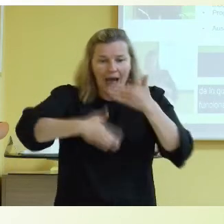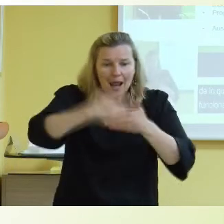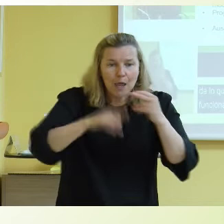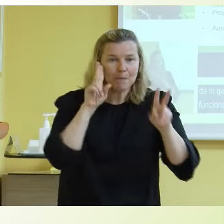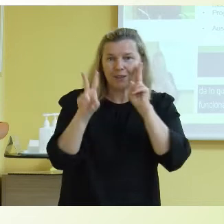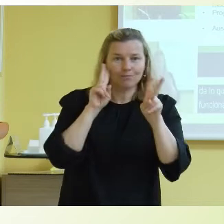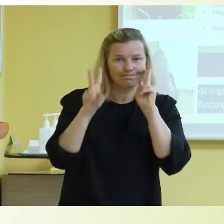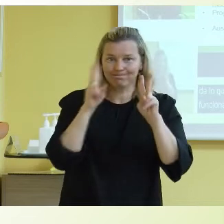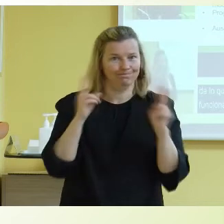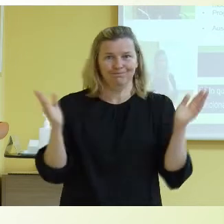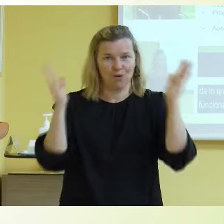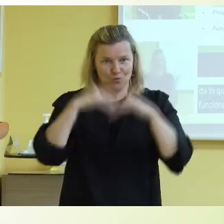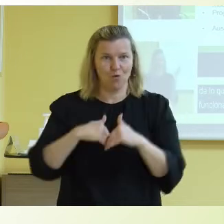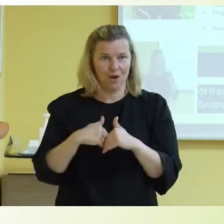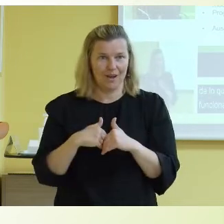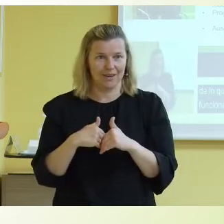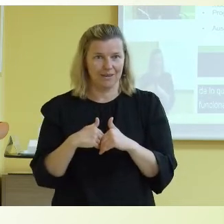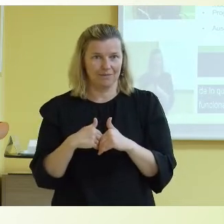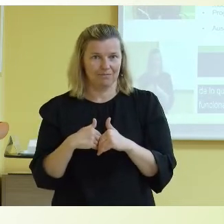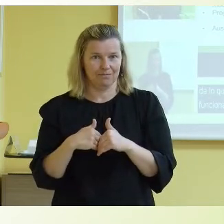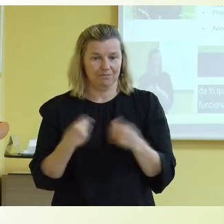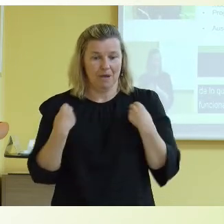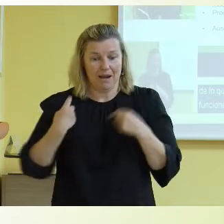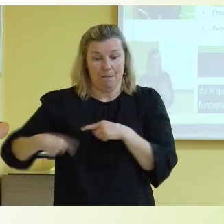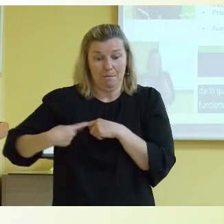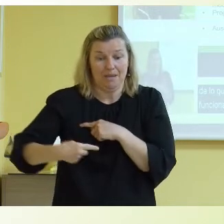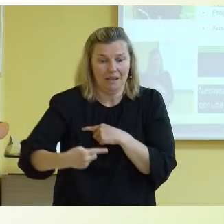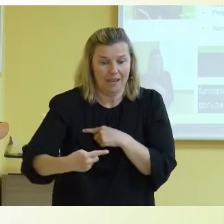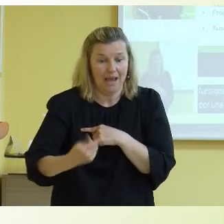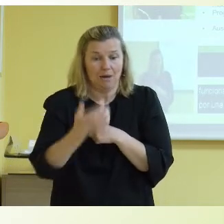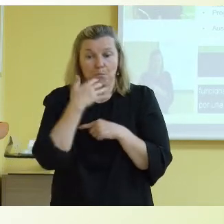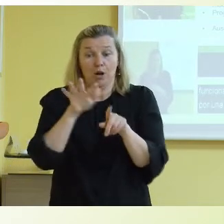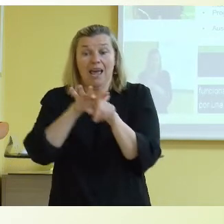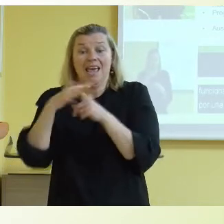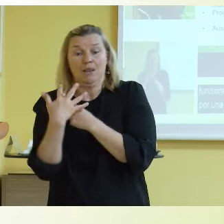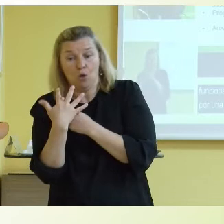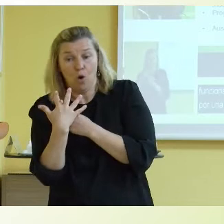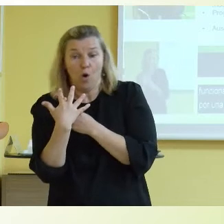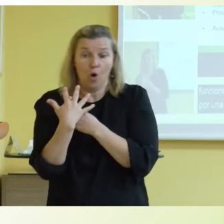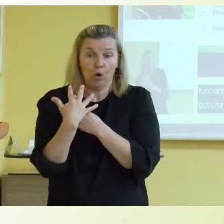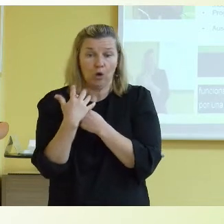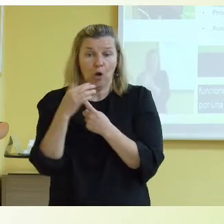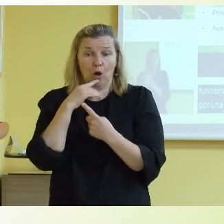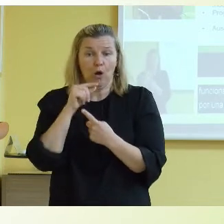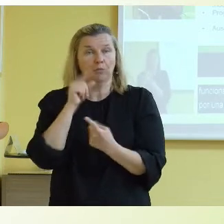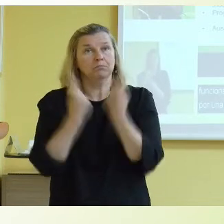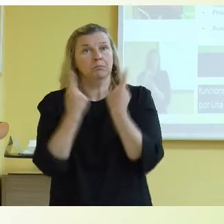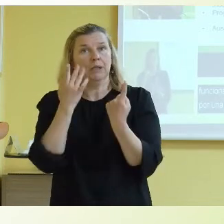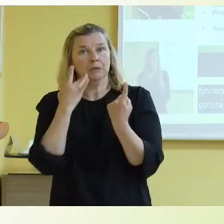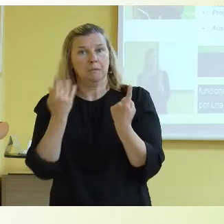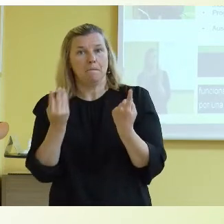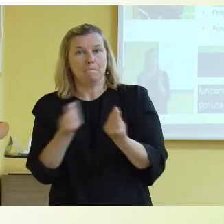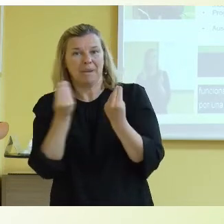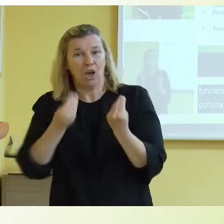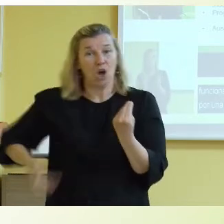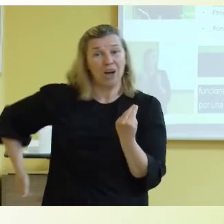contundente a la hora de las restricciones que puedas tener en la vida diaria. A lo mejor con el entorno puedes tener más, porque hoy en día te encuentras peor, una afectación renal,